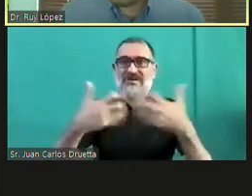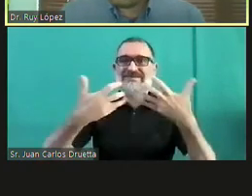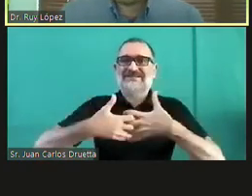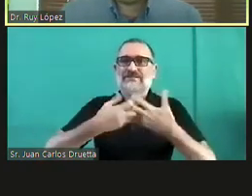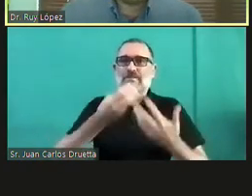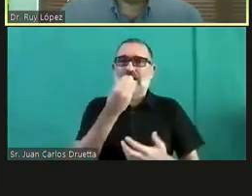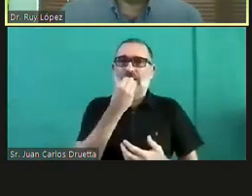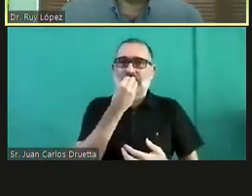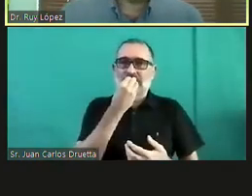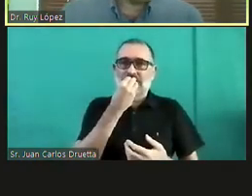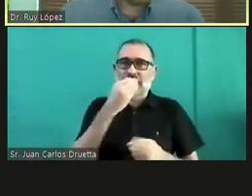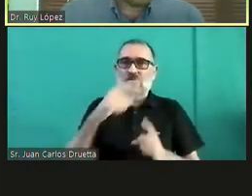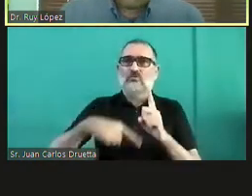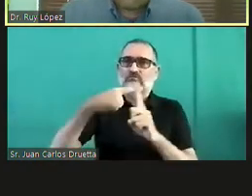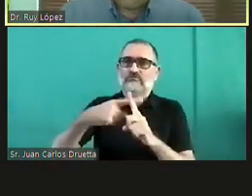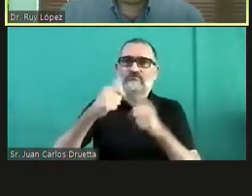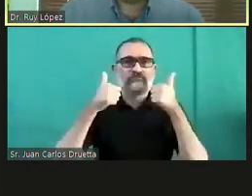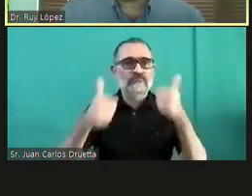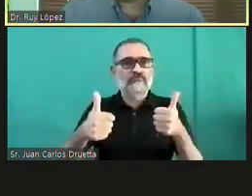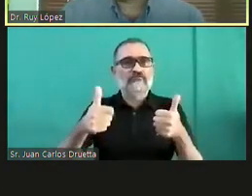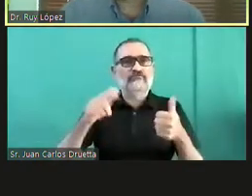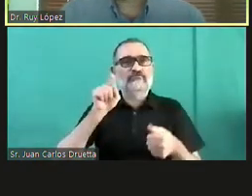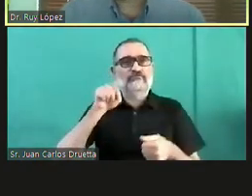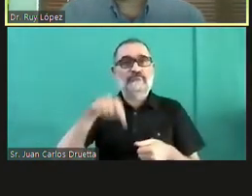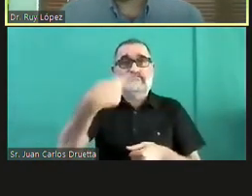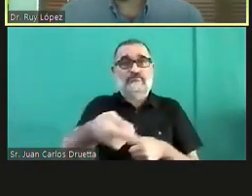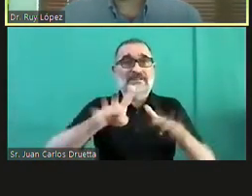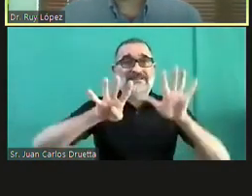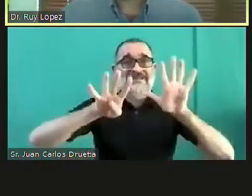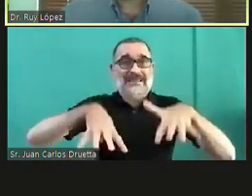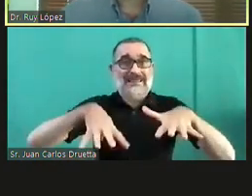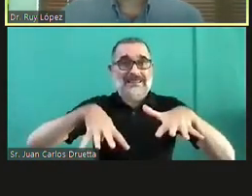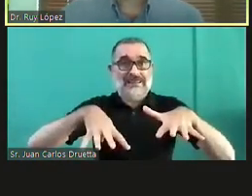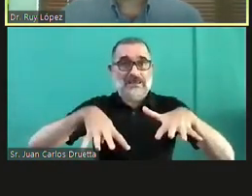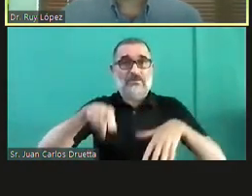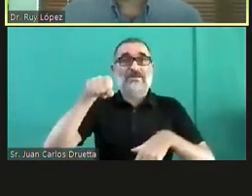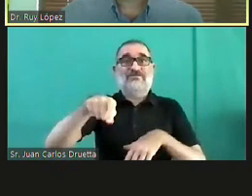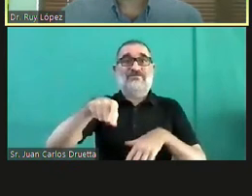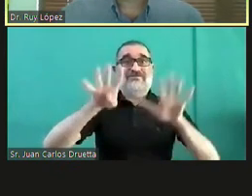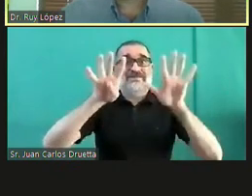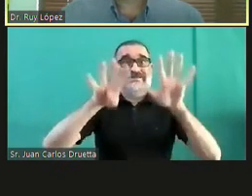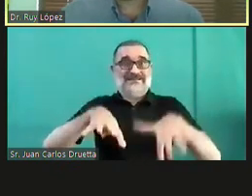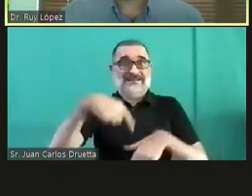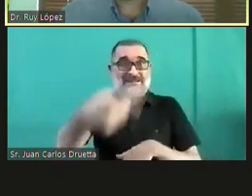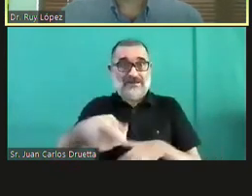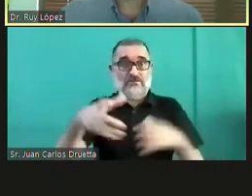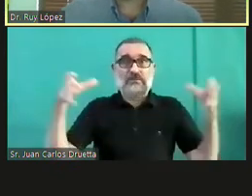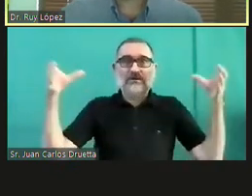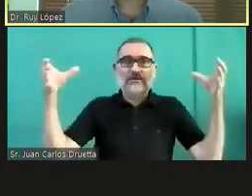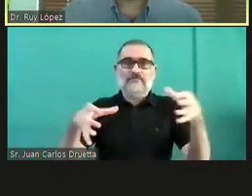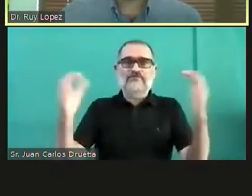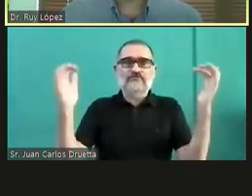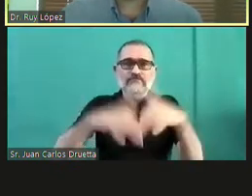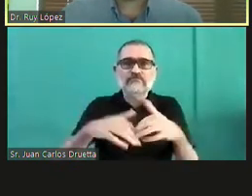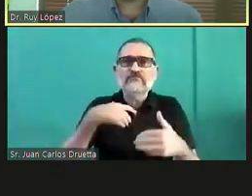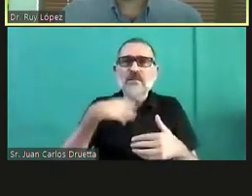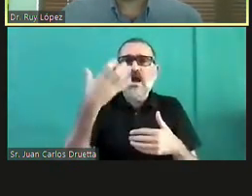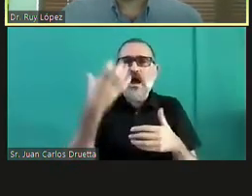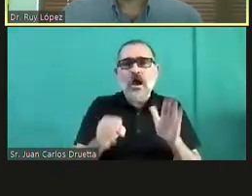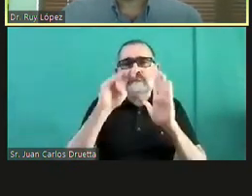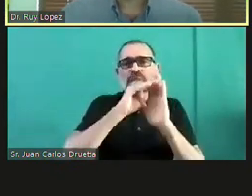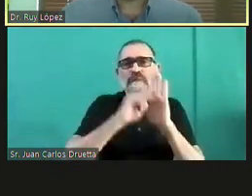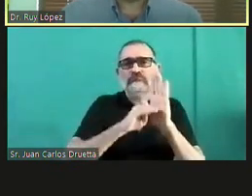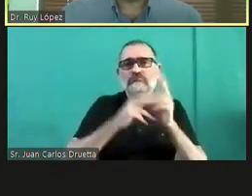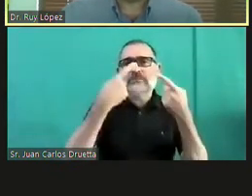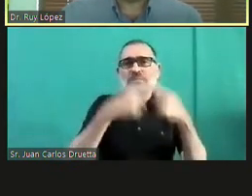la cumbre se ve un momento de gran relevancia para poder impactar no solamente en los en los ámbitos locales